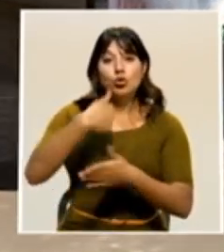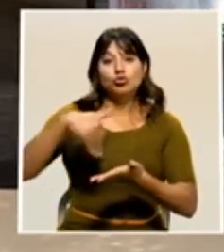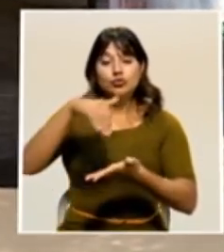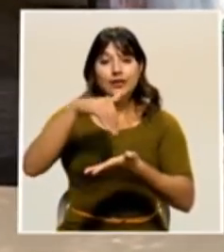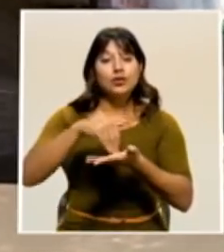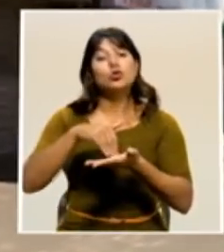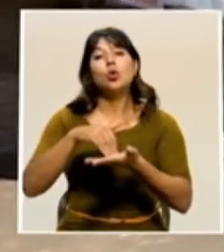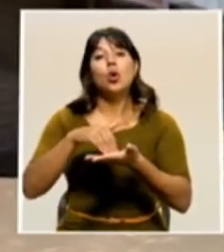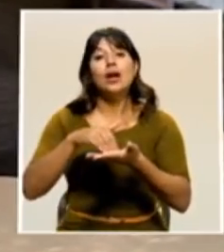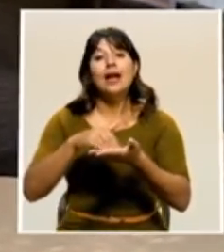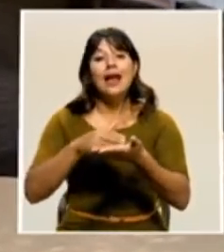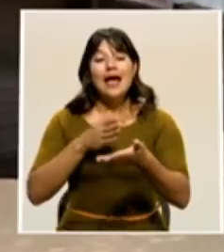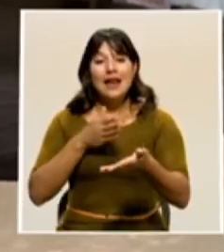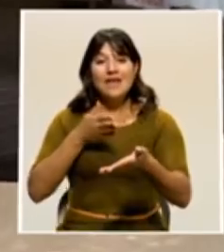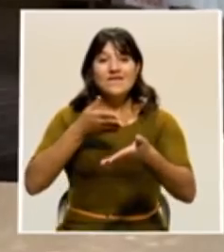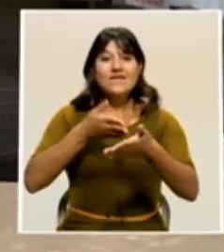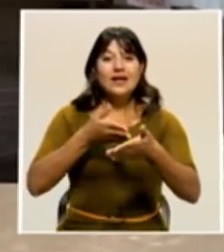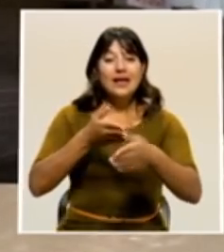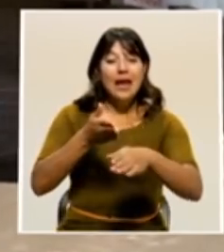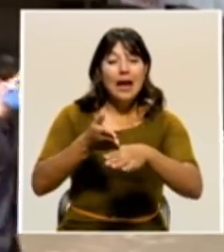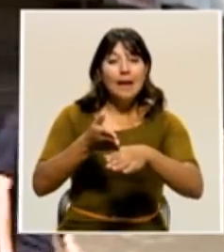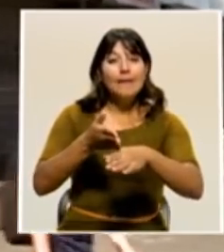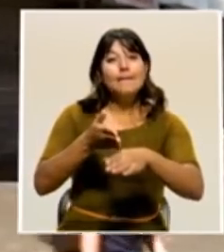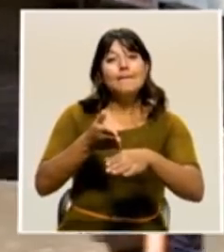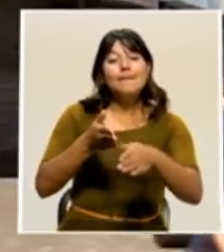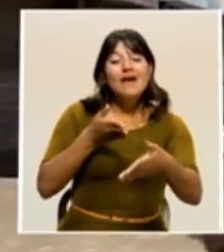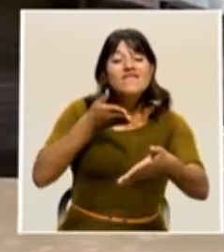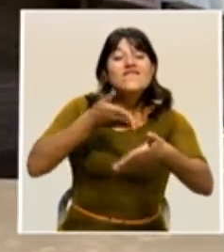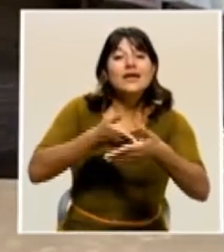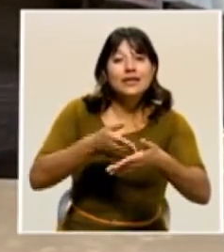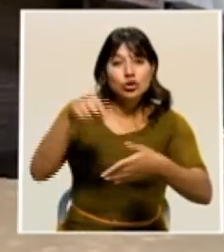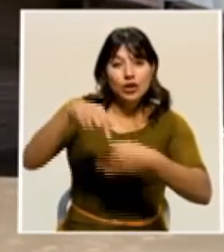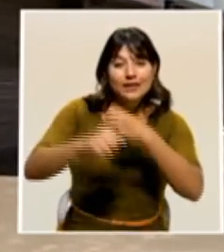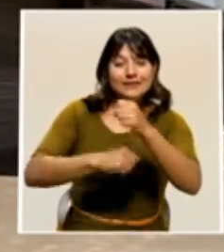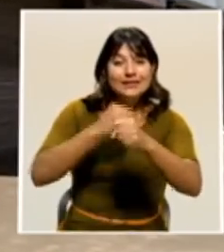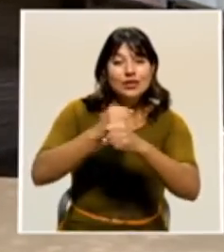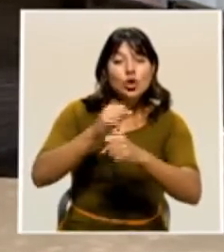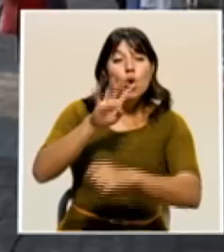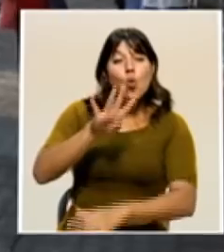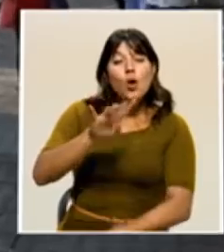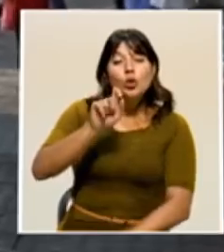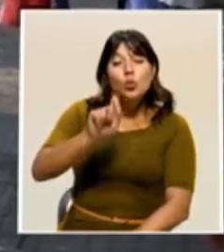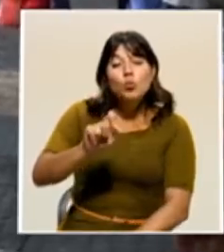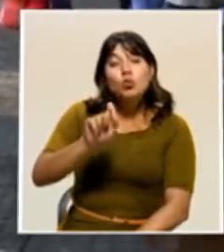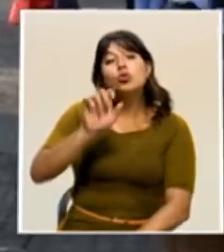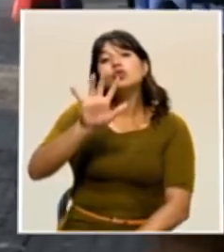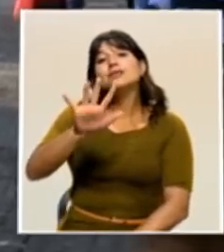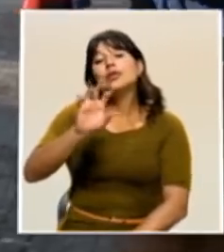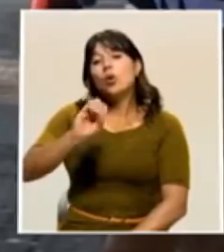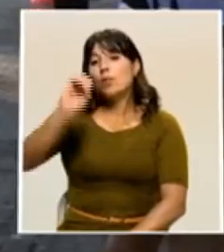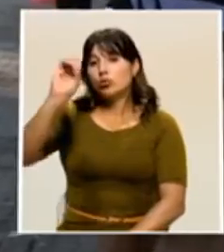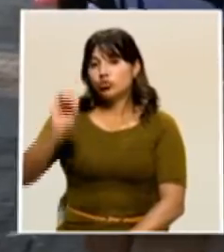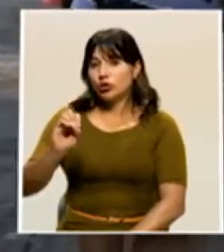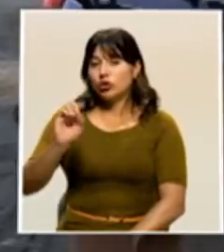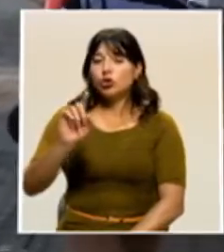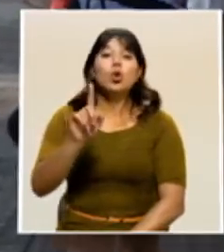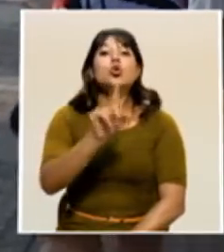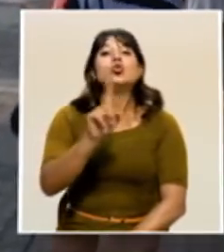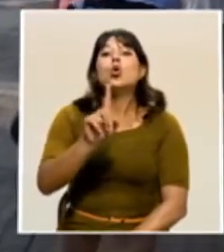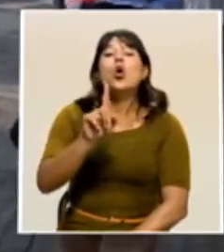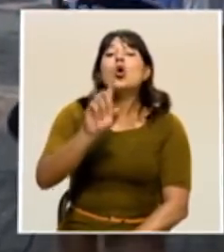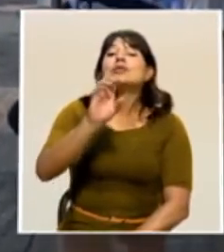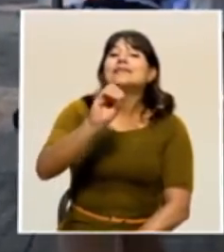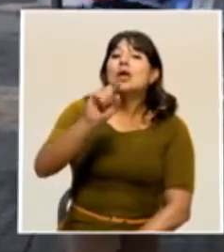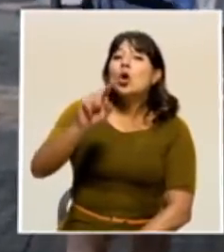contracción económica al cerrar el año será de 4,5% y no de 5,0% como se había proyectado en el mes